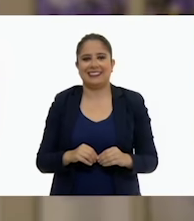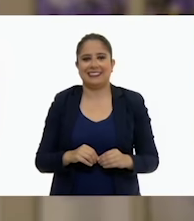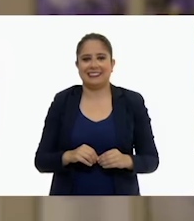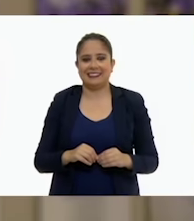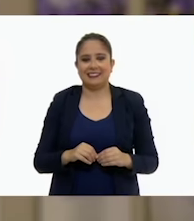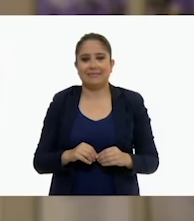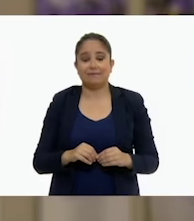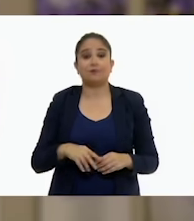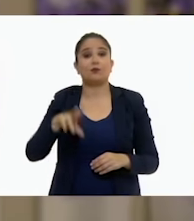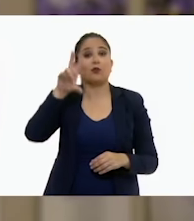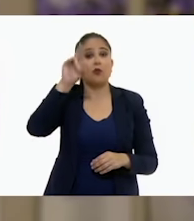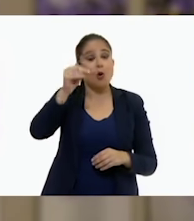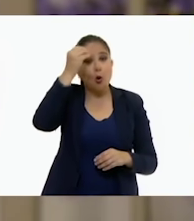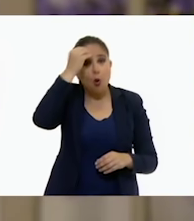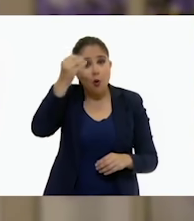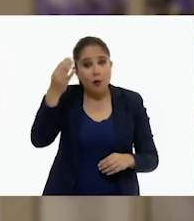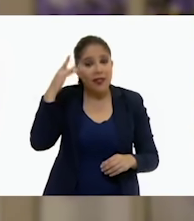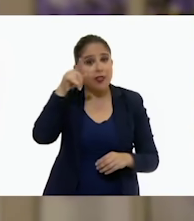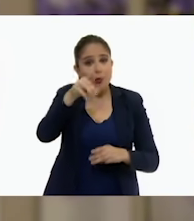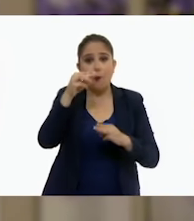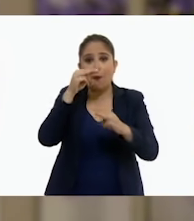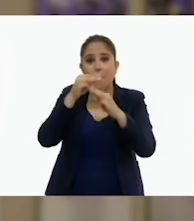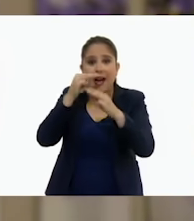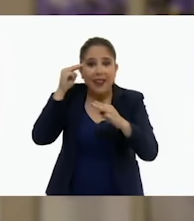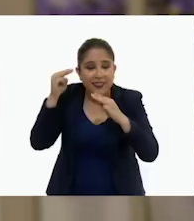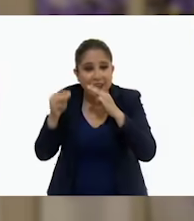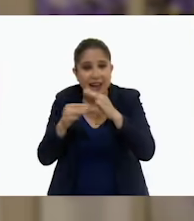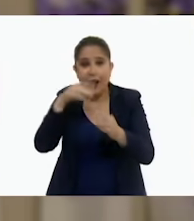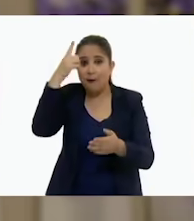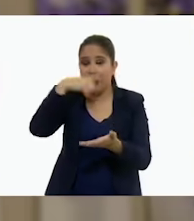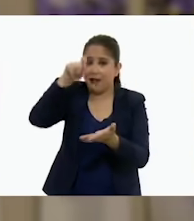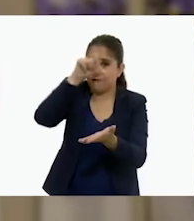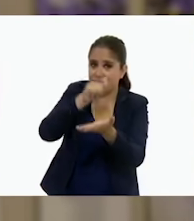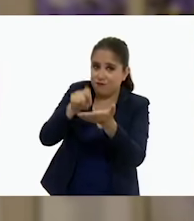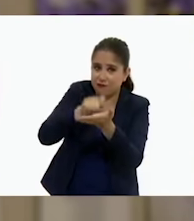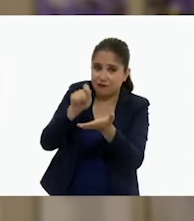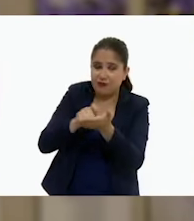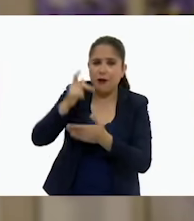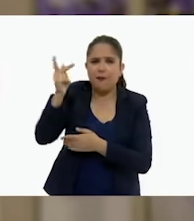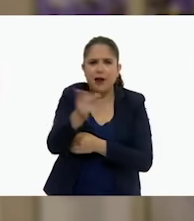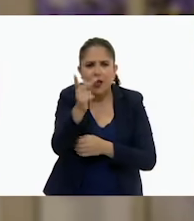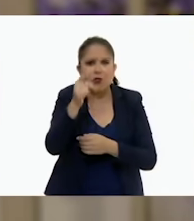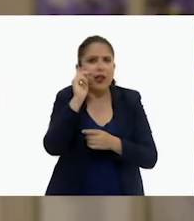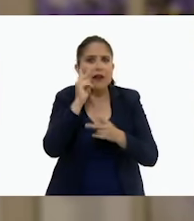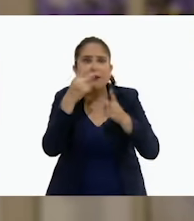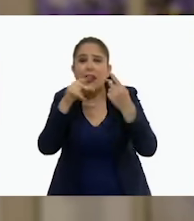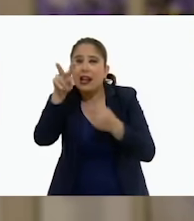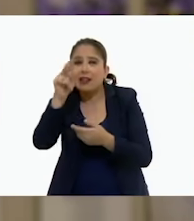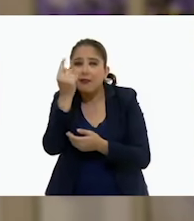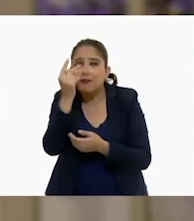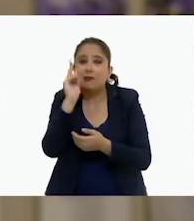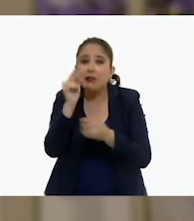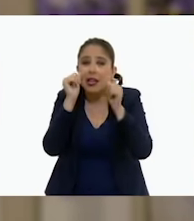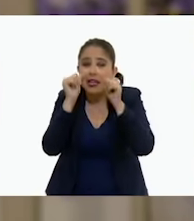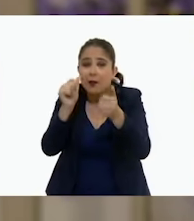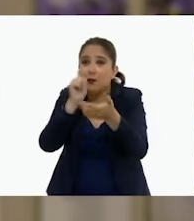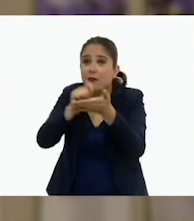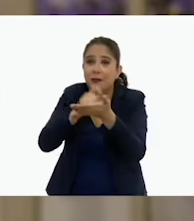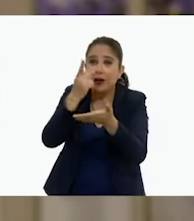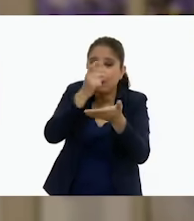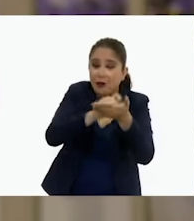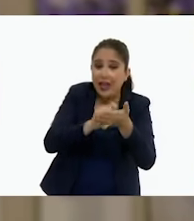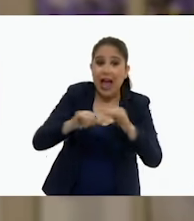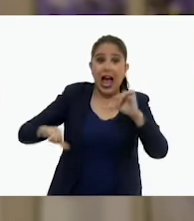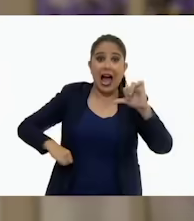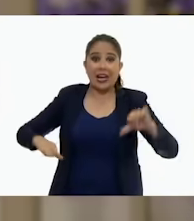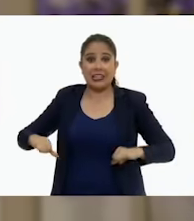Y no olvides tus materiales para anotar las preguntas y actividades que se te piden. Para que